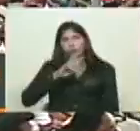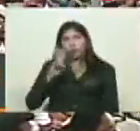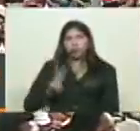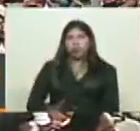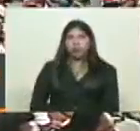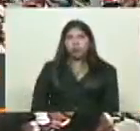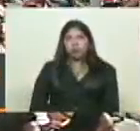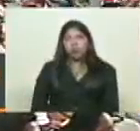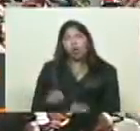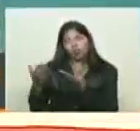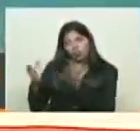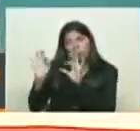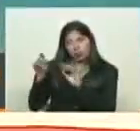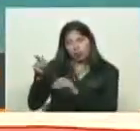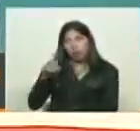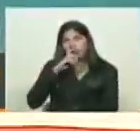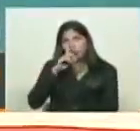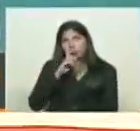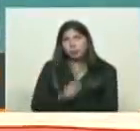y a usted, presidente.